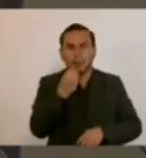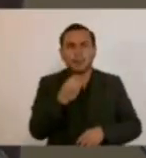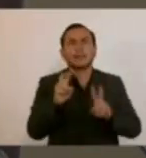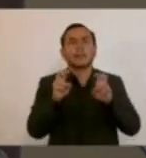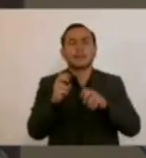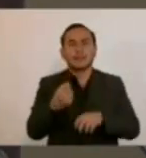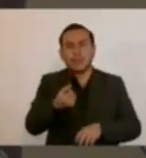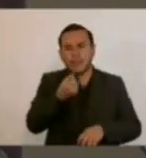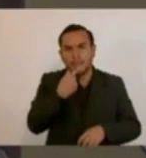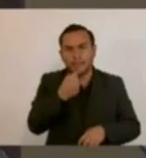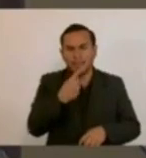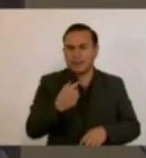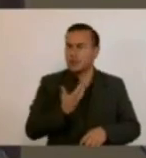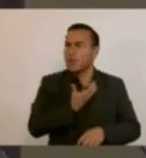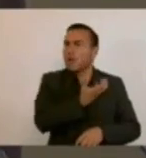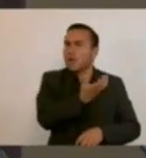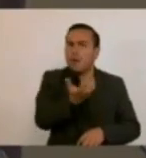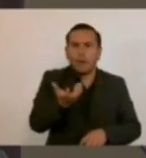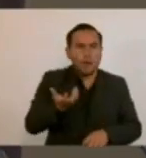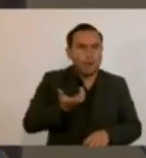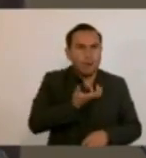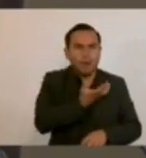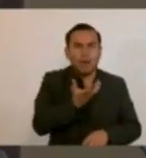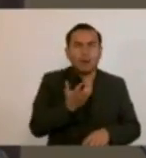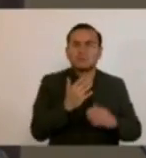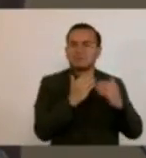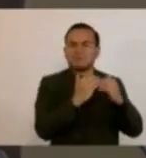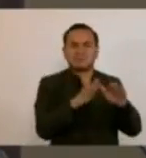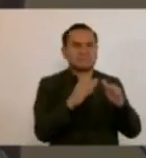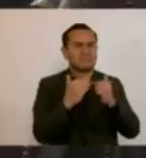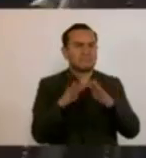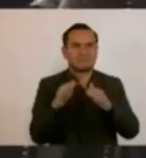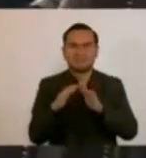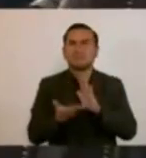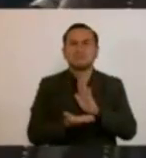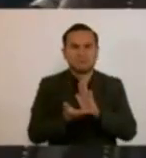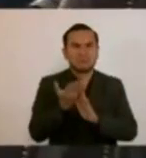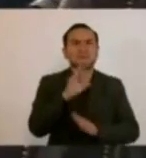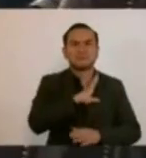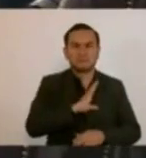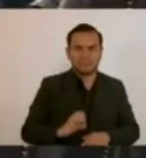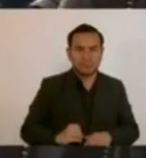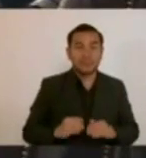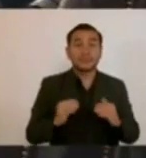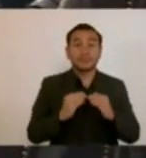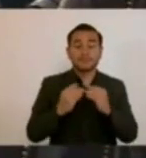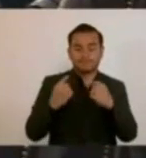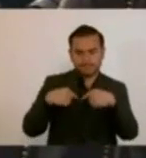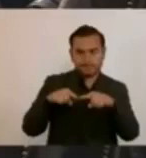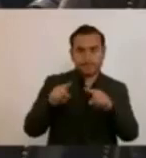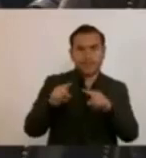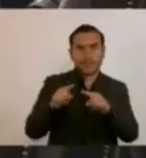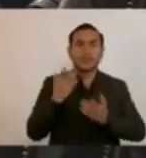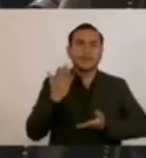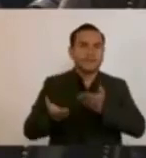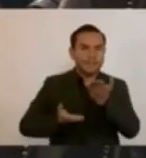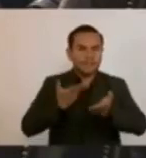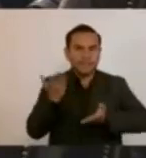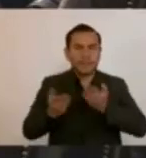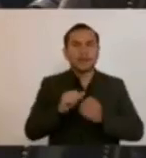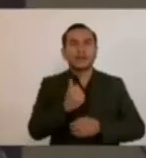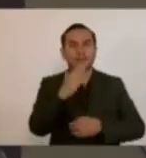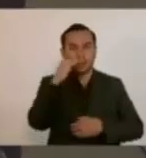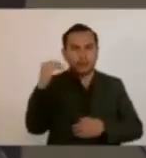medicamentos e insumos de todo tipo, en la medida de lo posible. También tratar de mantener nuestras exportaciones e incluso si es